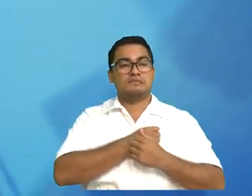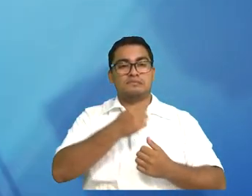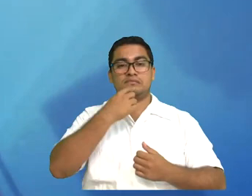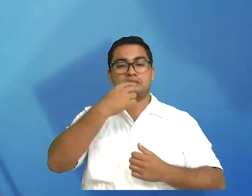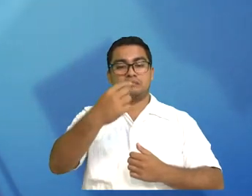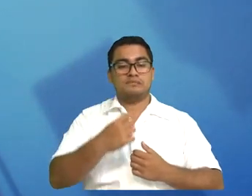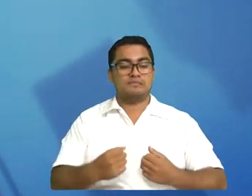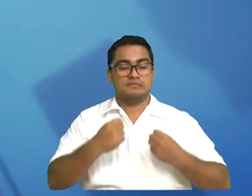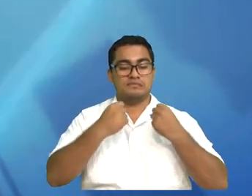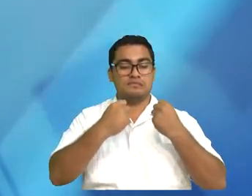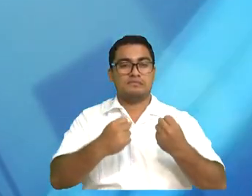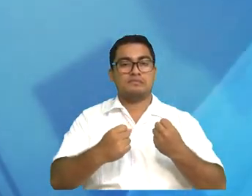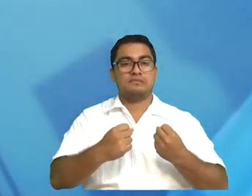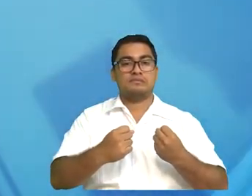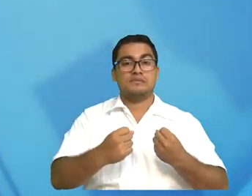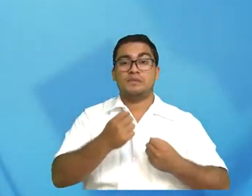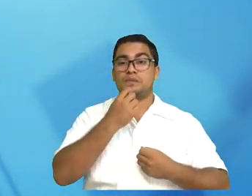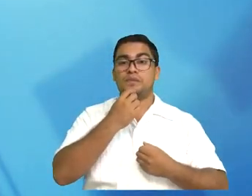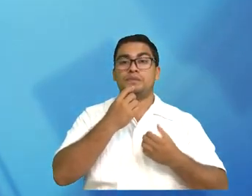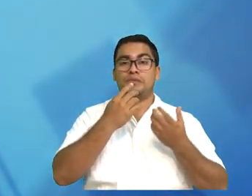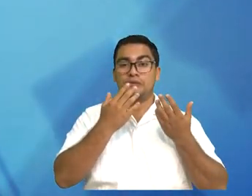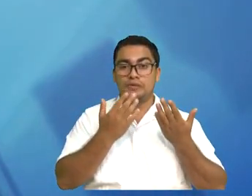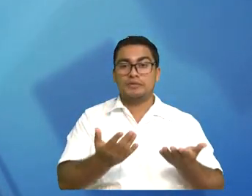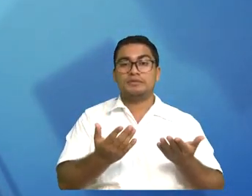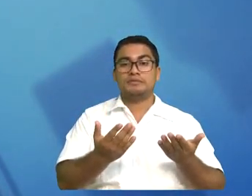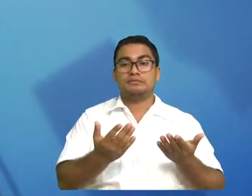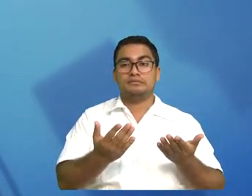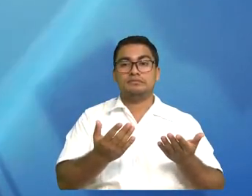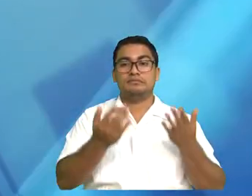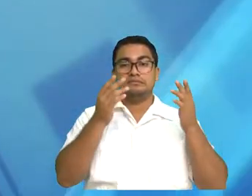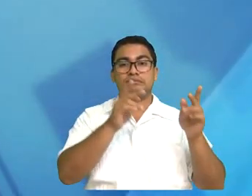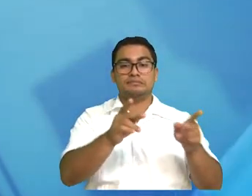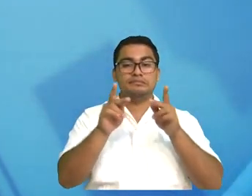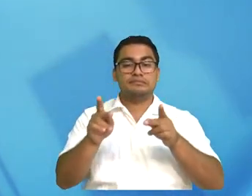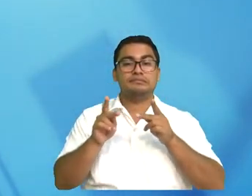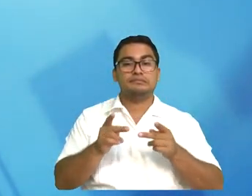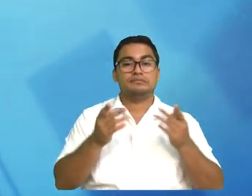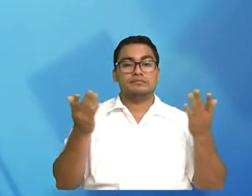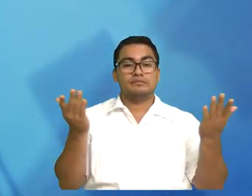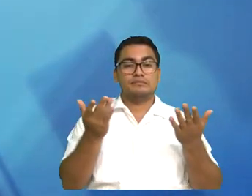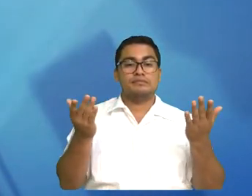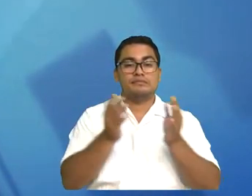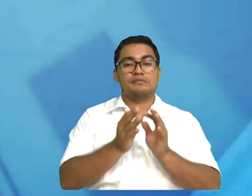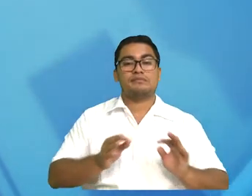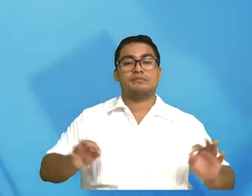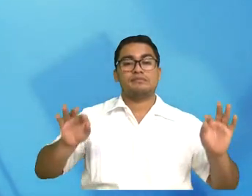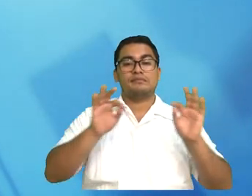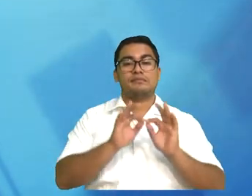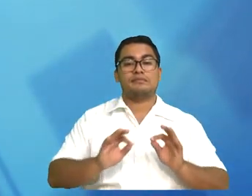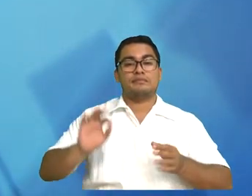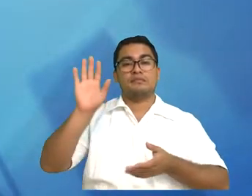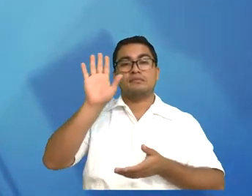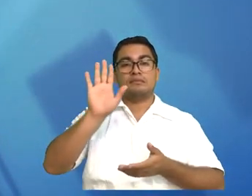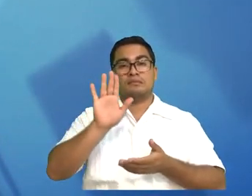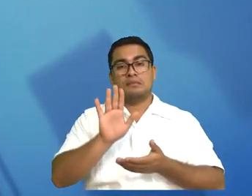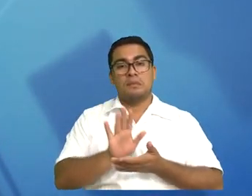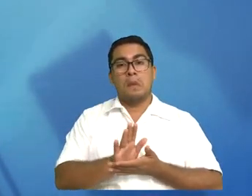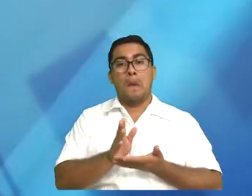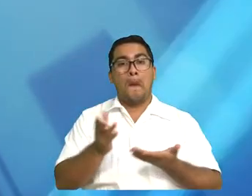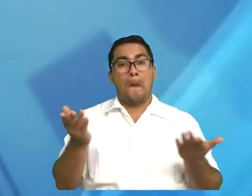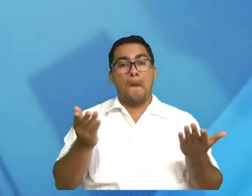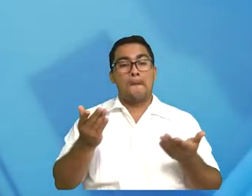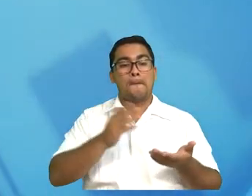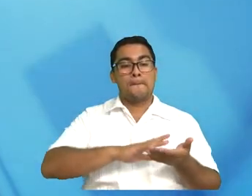invencibles porque venimos y somos parte del espíritu grandioso y glorioso